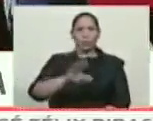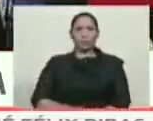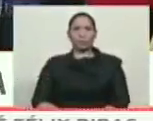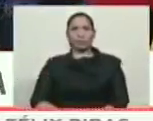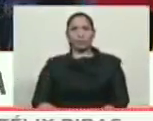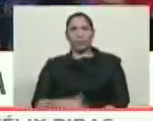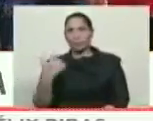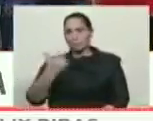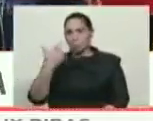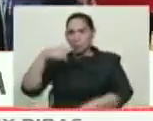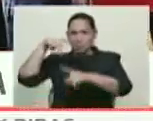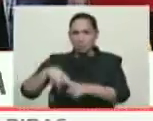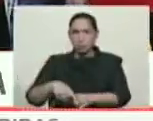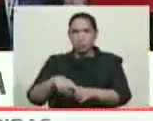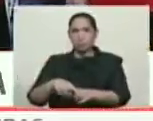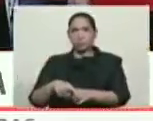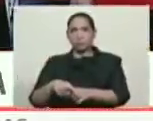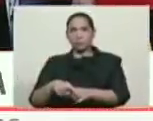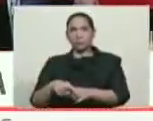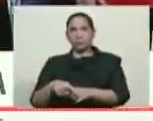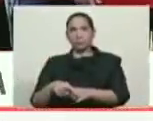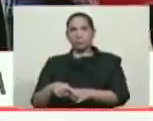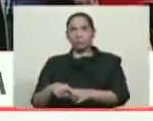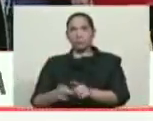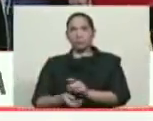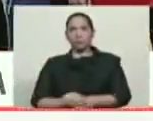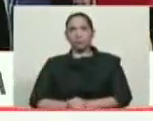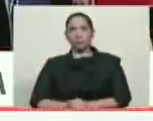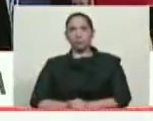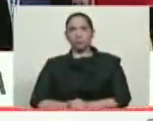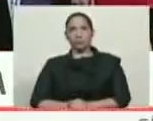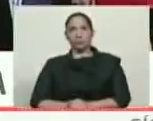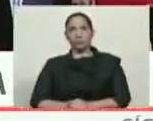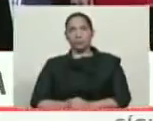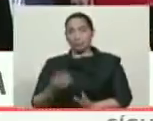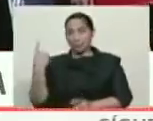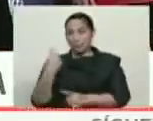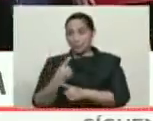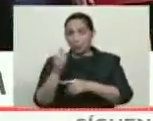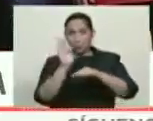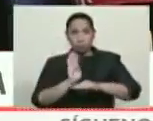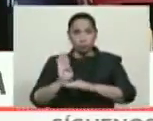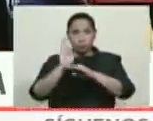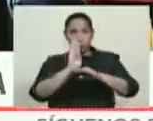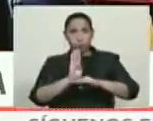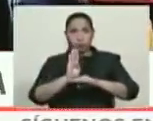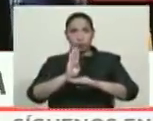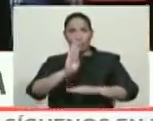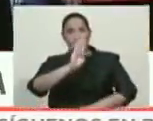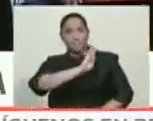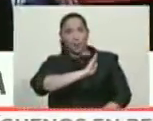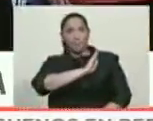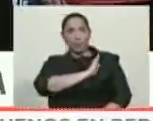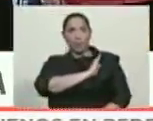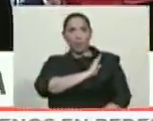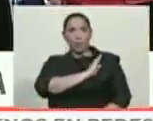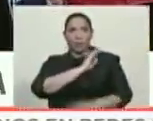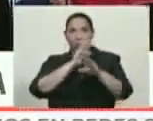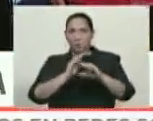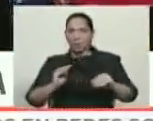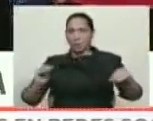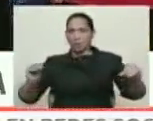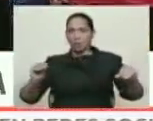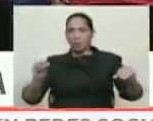busque menoscabar el debido custodio de nuestro territorio y de nuestra dignidad